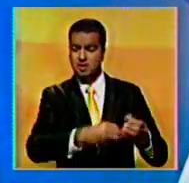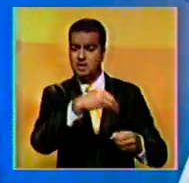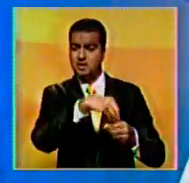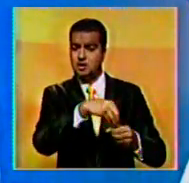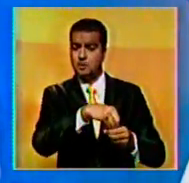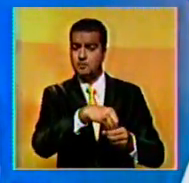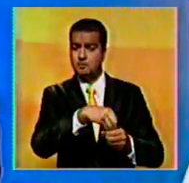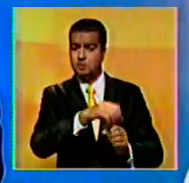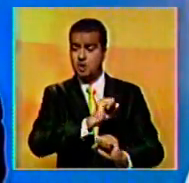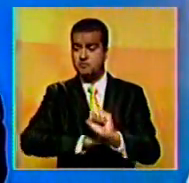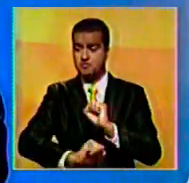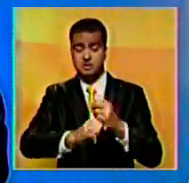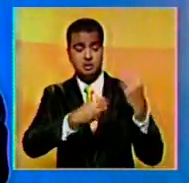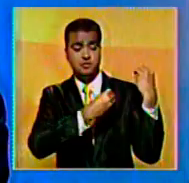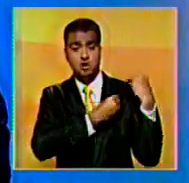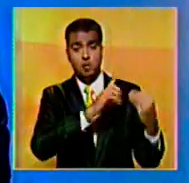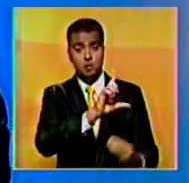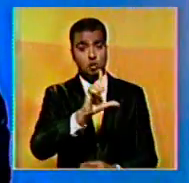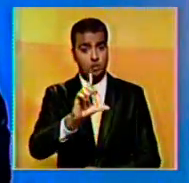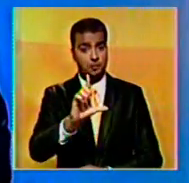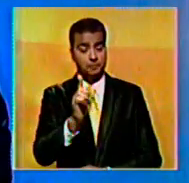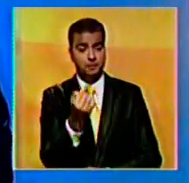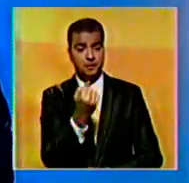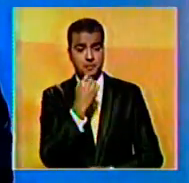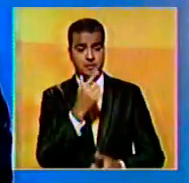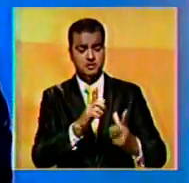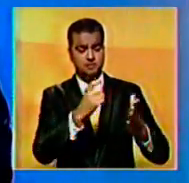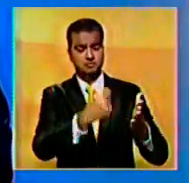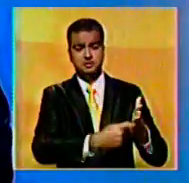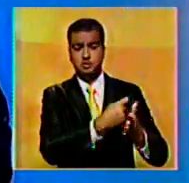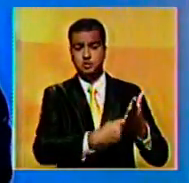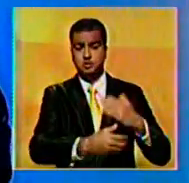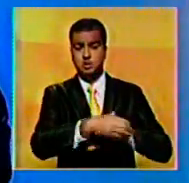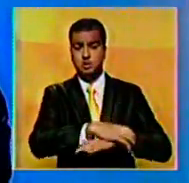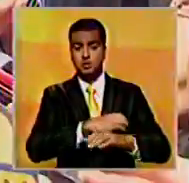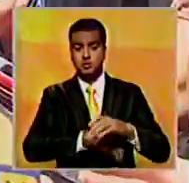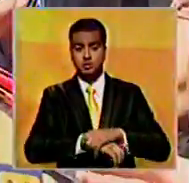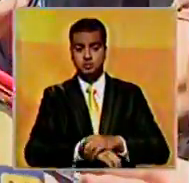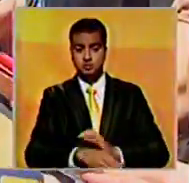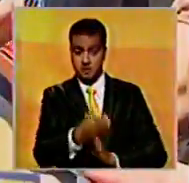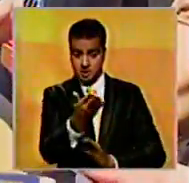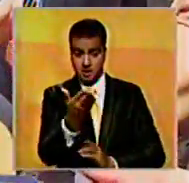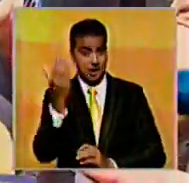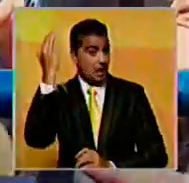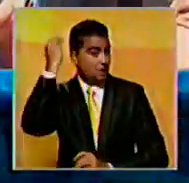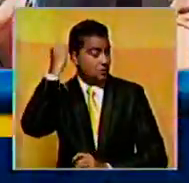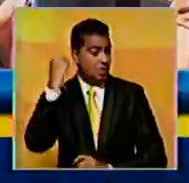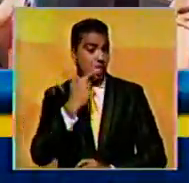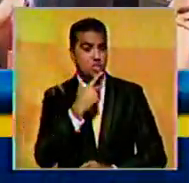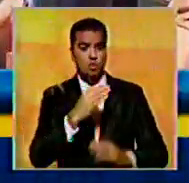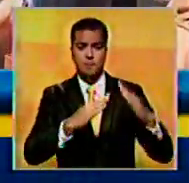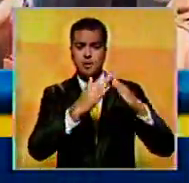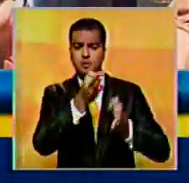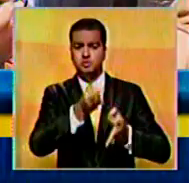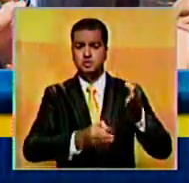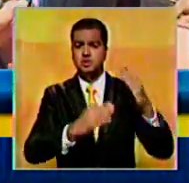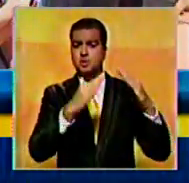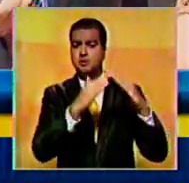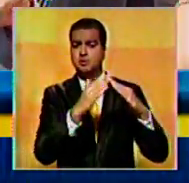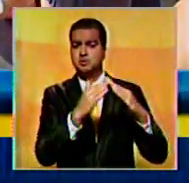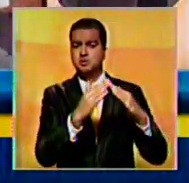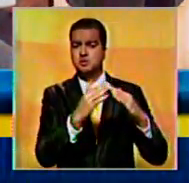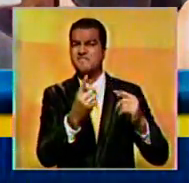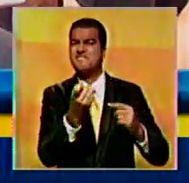la defensa del líder opositor que solicitaba anular su detención. Ya no es un palacio de justicia, es un palacio